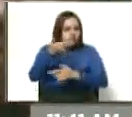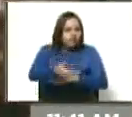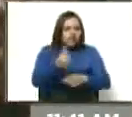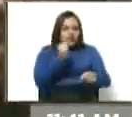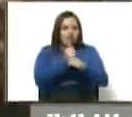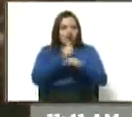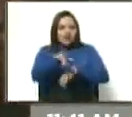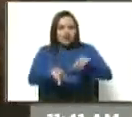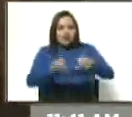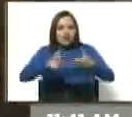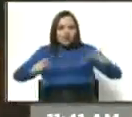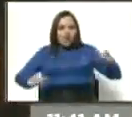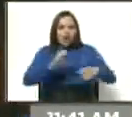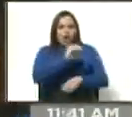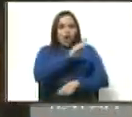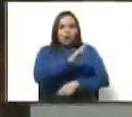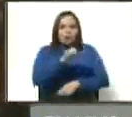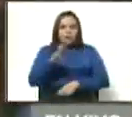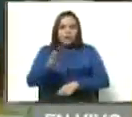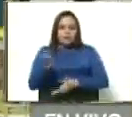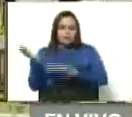secretario general de lopera